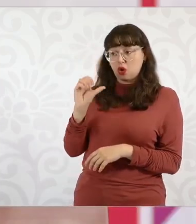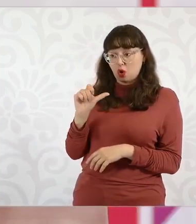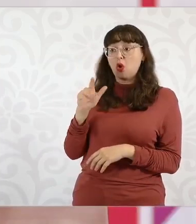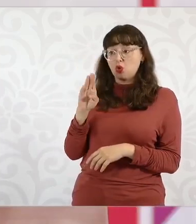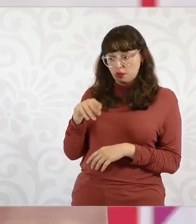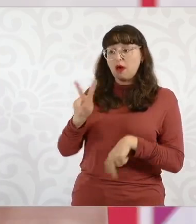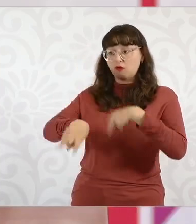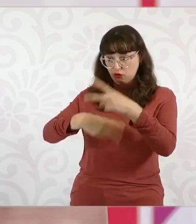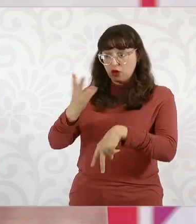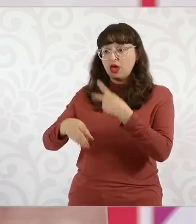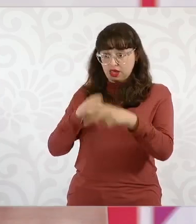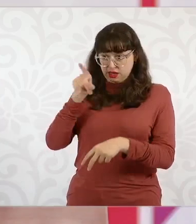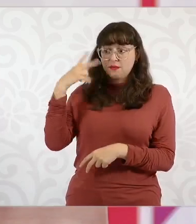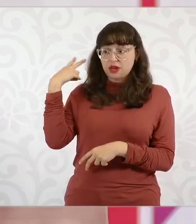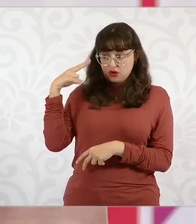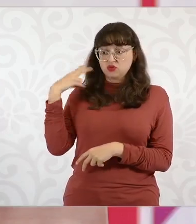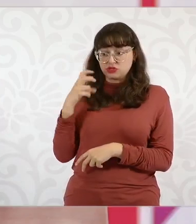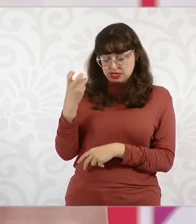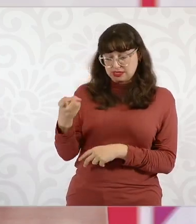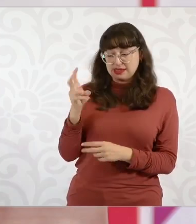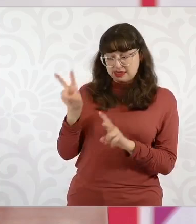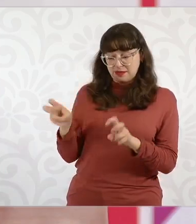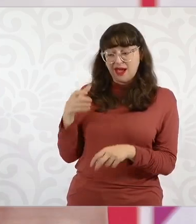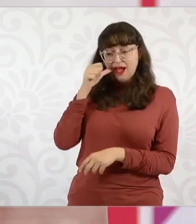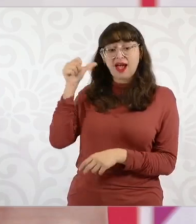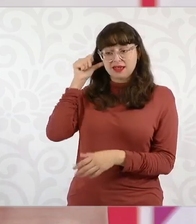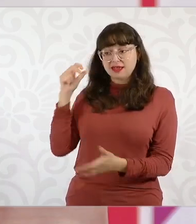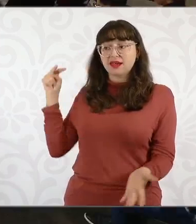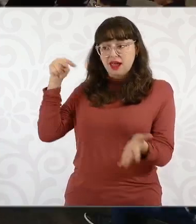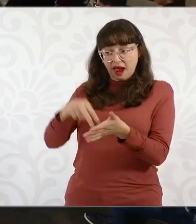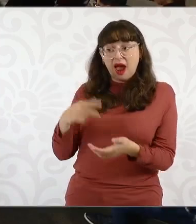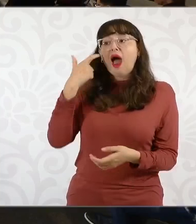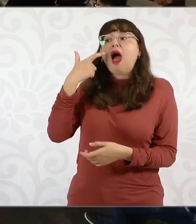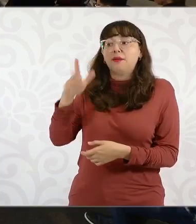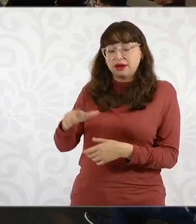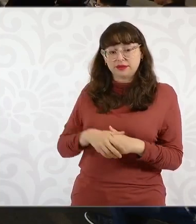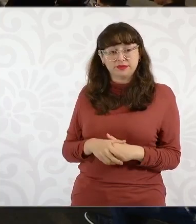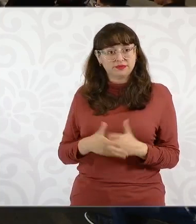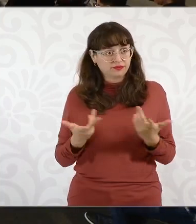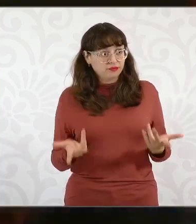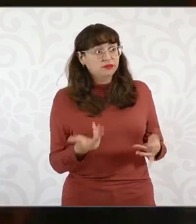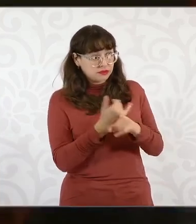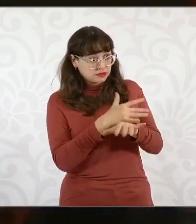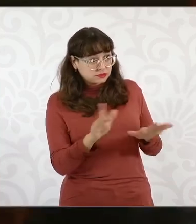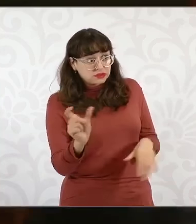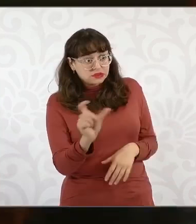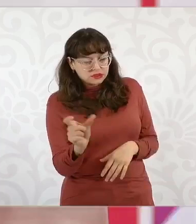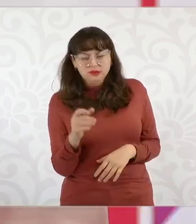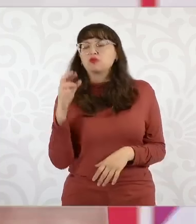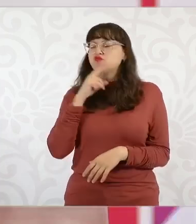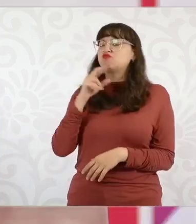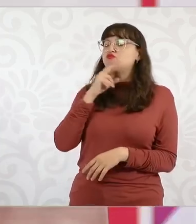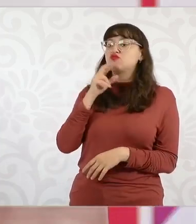Veracruz, viendo con Rocío el tema de este ingenio. ¿Qué podemos hacer? ¿Y lo informarán pronto? Sí, presidenta? lo